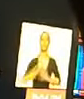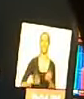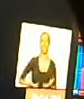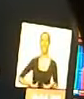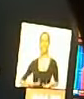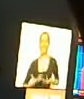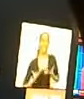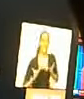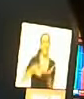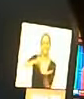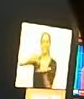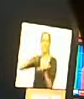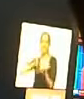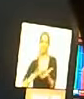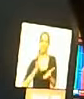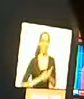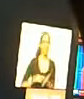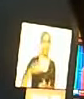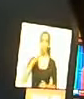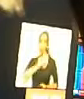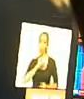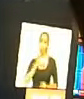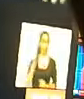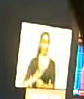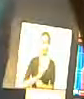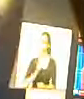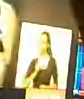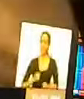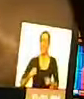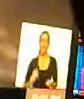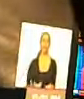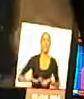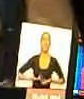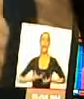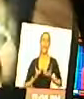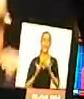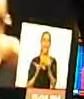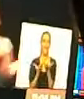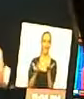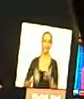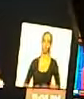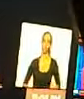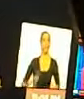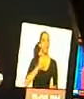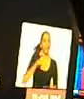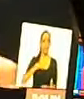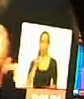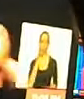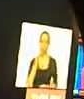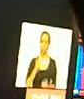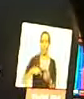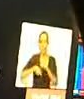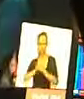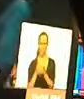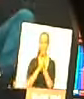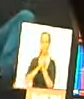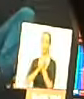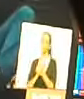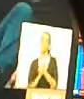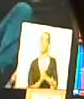y abrita la gente, los pueblos no son tontos, caray, brinca como aceite, siempre más caliente, mi pueblo va por todo, compadre, se